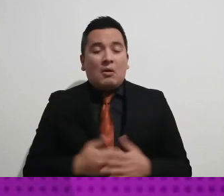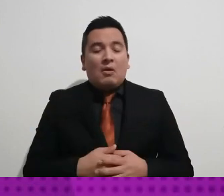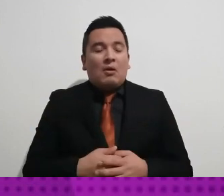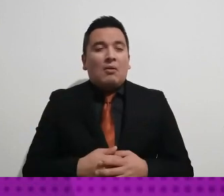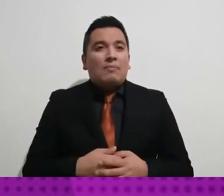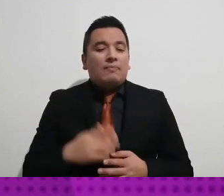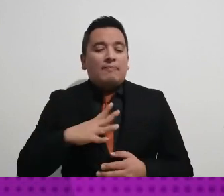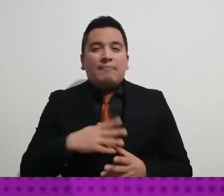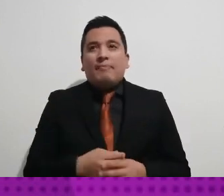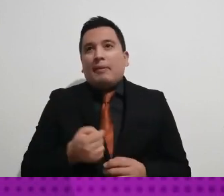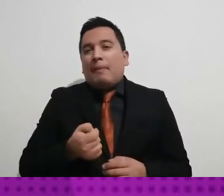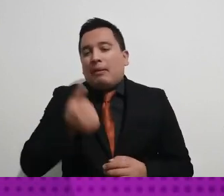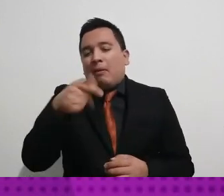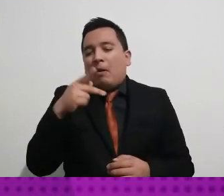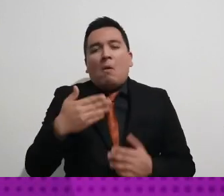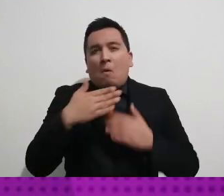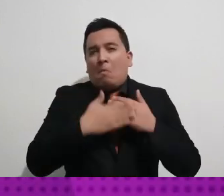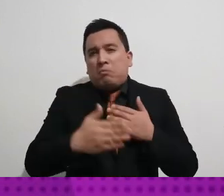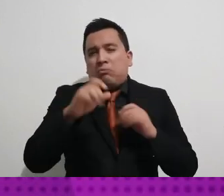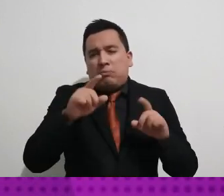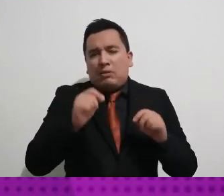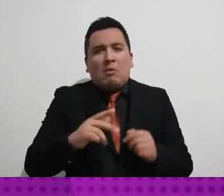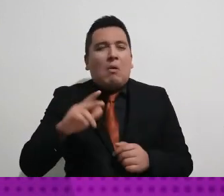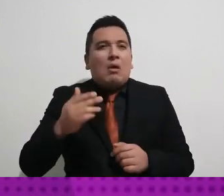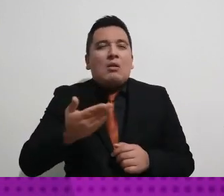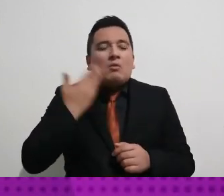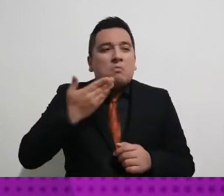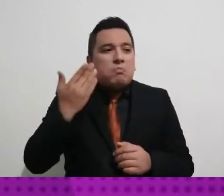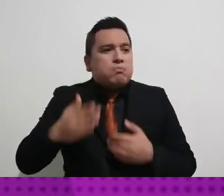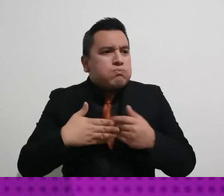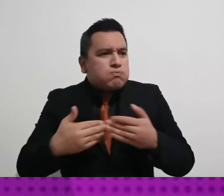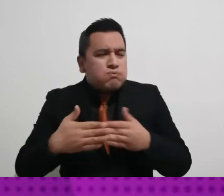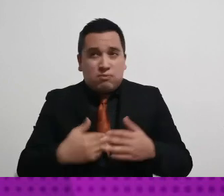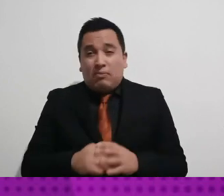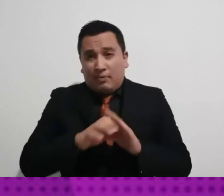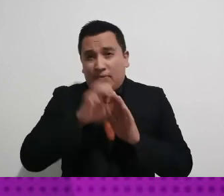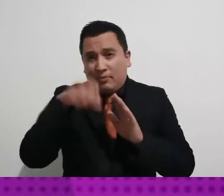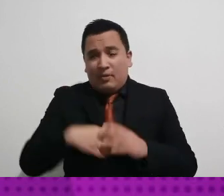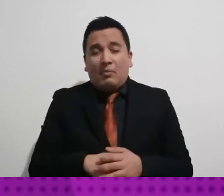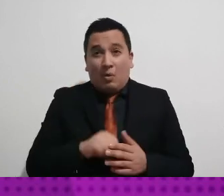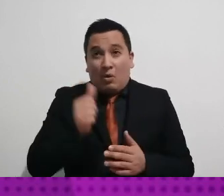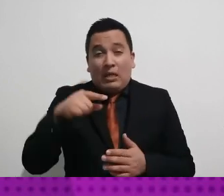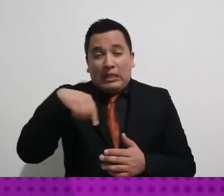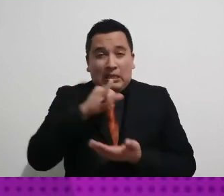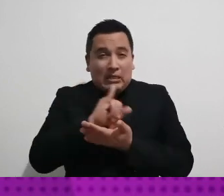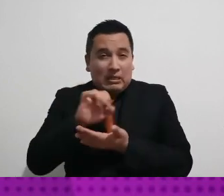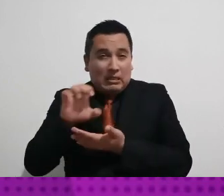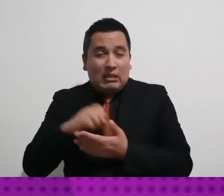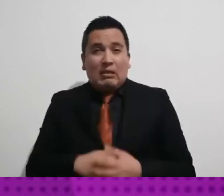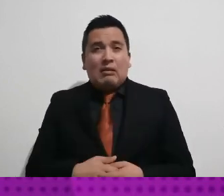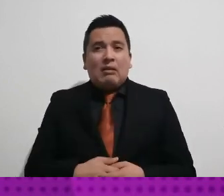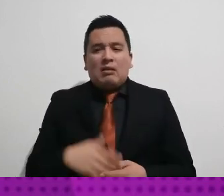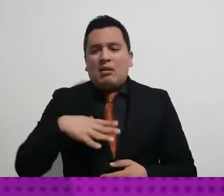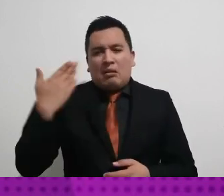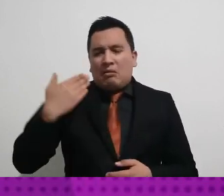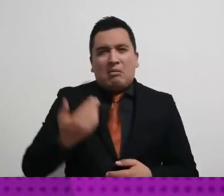ahorita es pionero, pero ha sido pionero a lo largo del tiempo en diversos aspectos. Y otro de los elementos en los que el Instituto Electoral